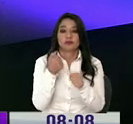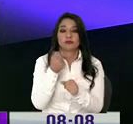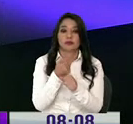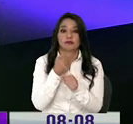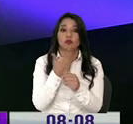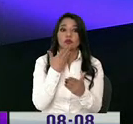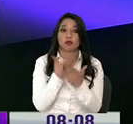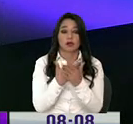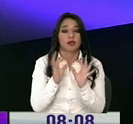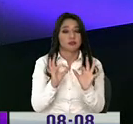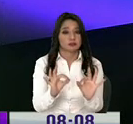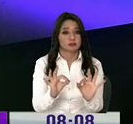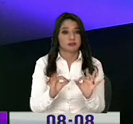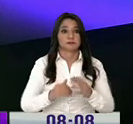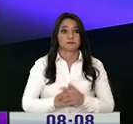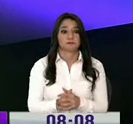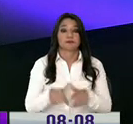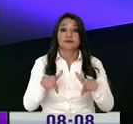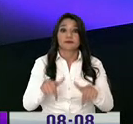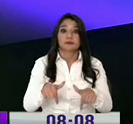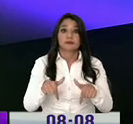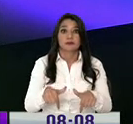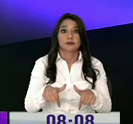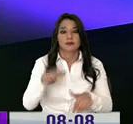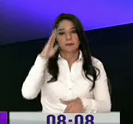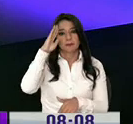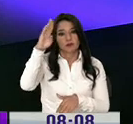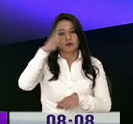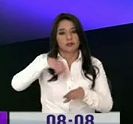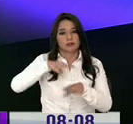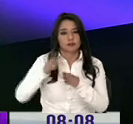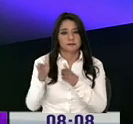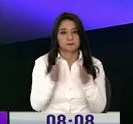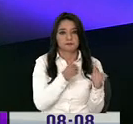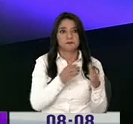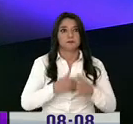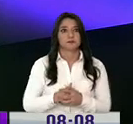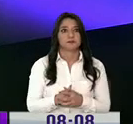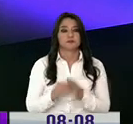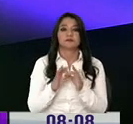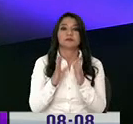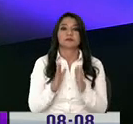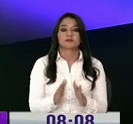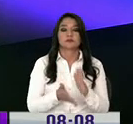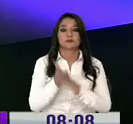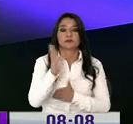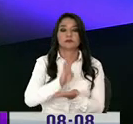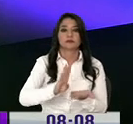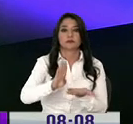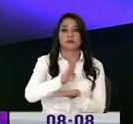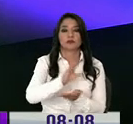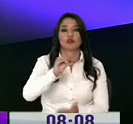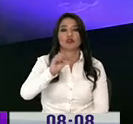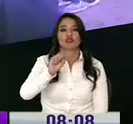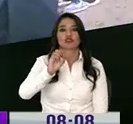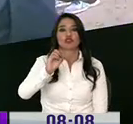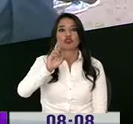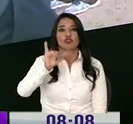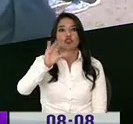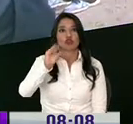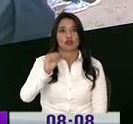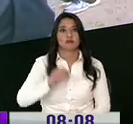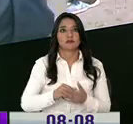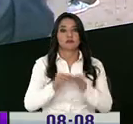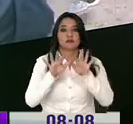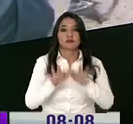agradecer el trabajo que realiza en esta parte la Policía Nacional. Sofía Vintimilla se trasladó hasta el barrio Osorio. Allá la Secretaría